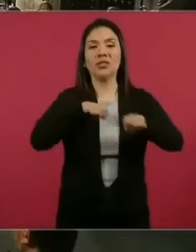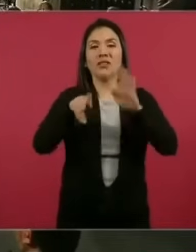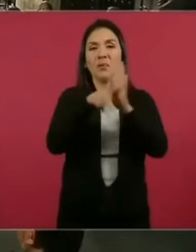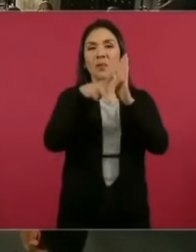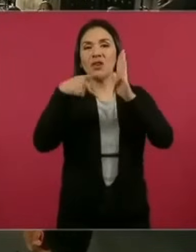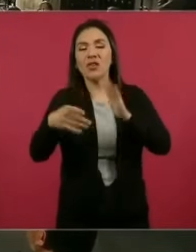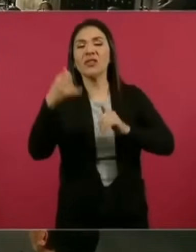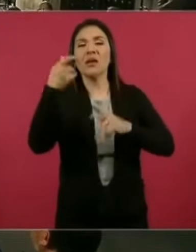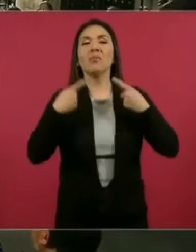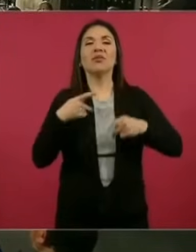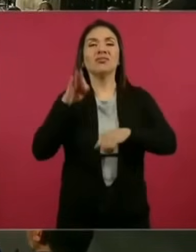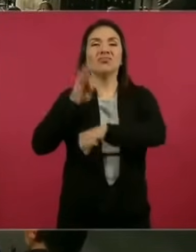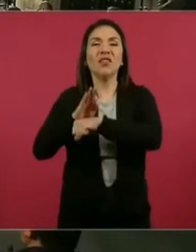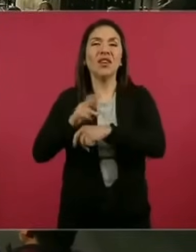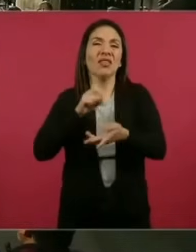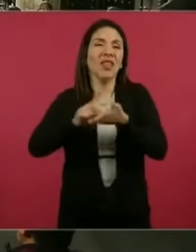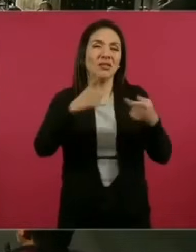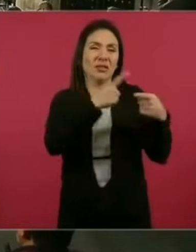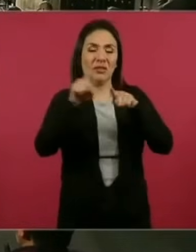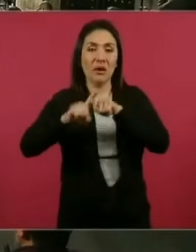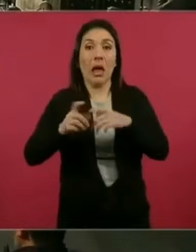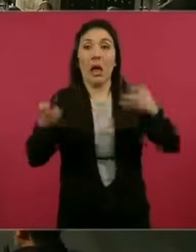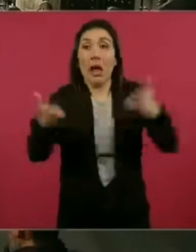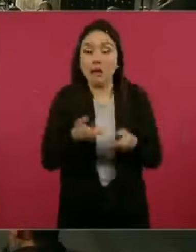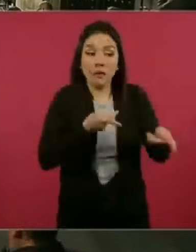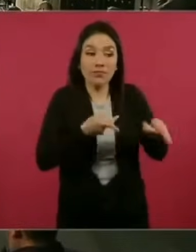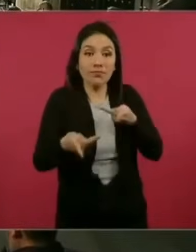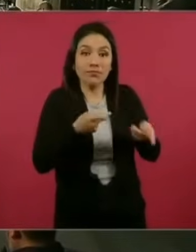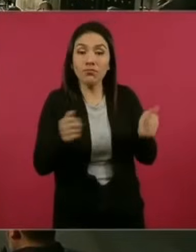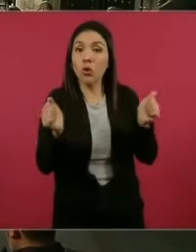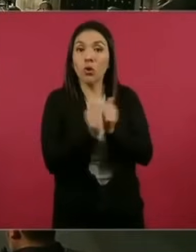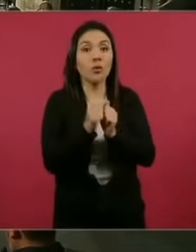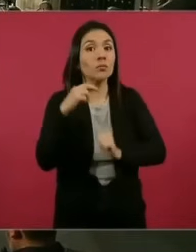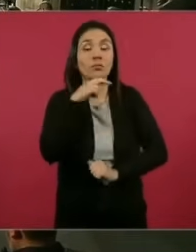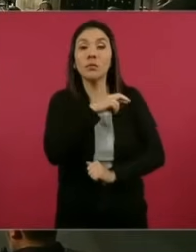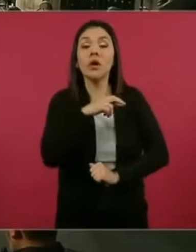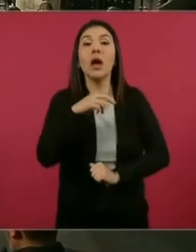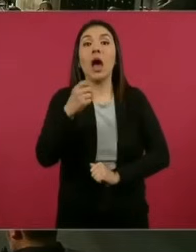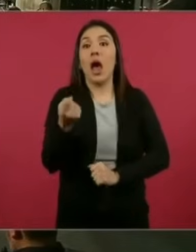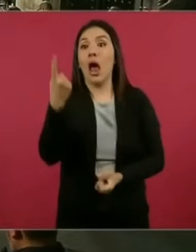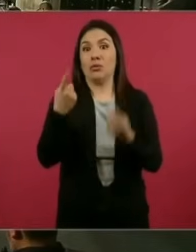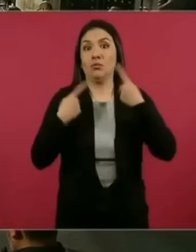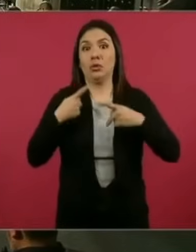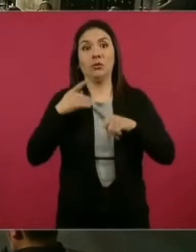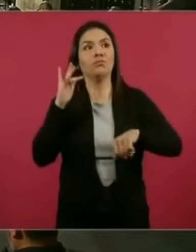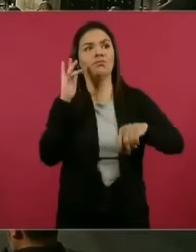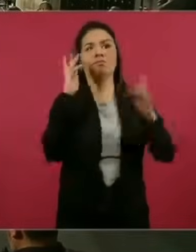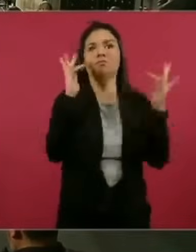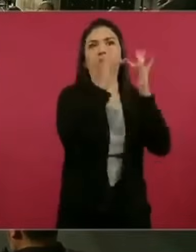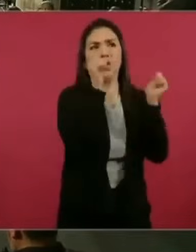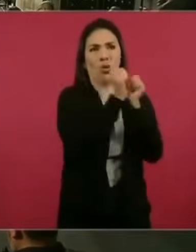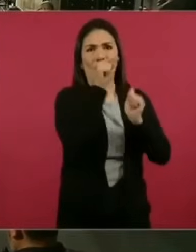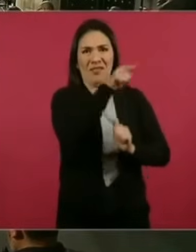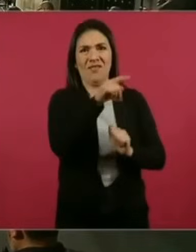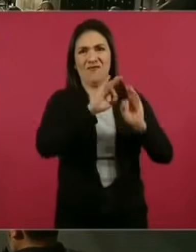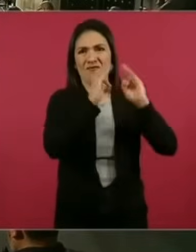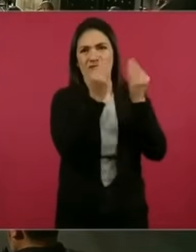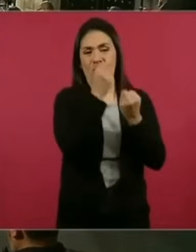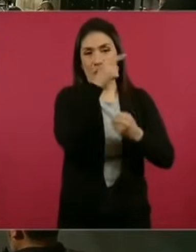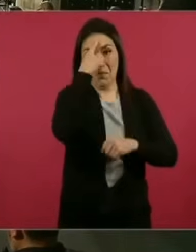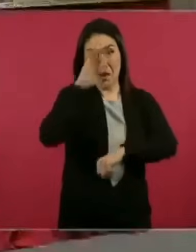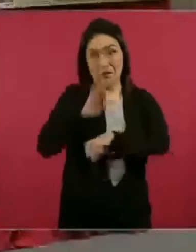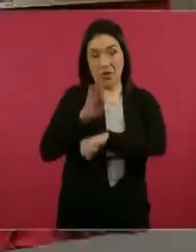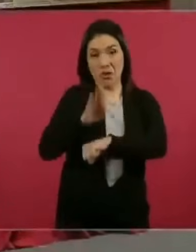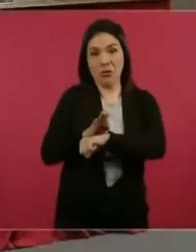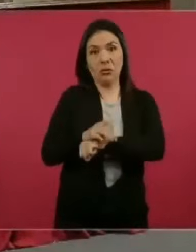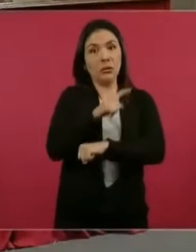activistas actuó a petición de parte, de manera inmediata. Hubo periodistas que contactaron al mecanismo y ya desde ese momento el mecanismo de